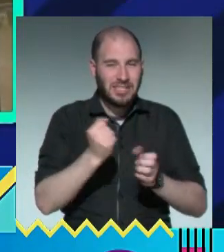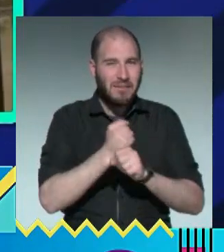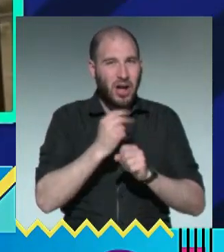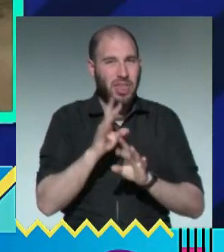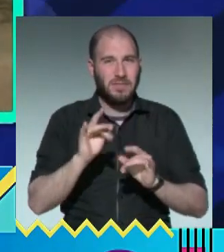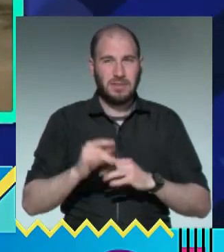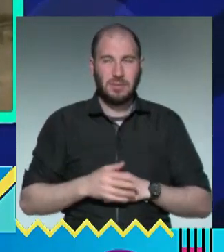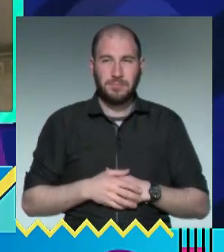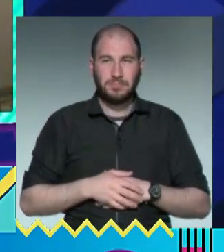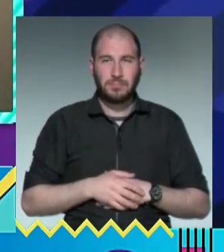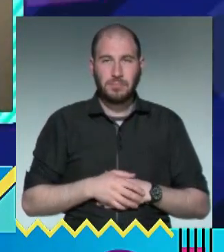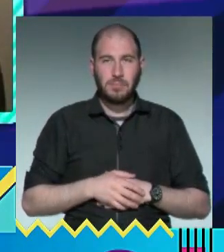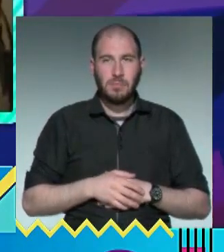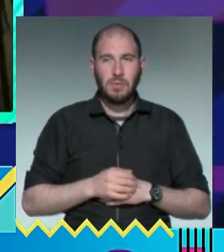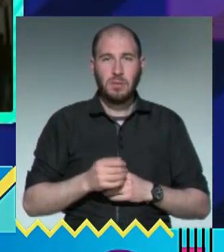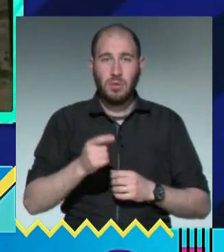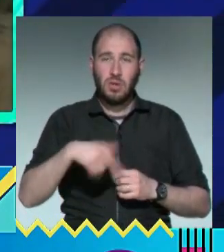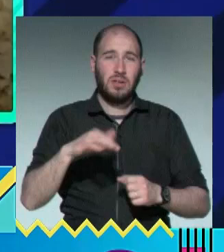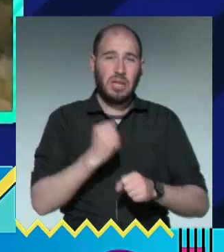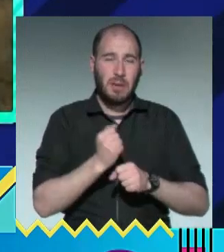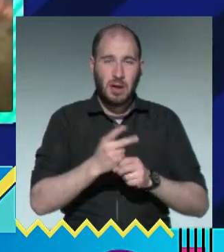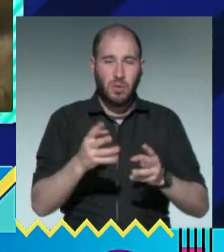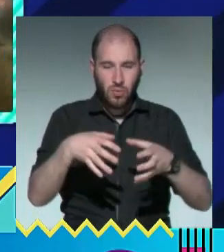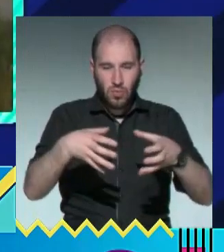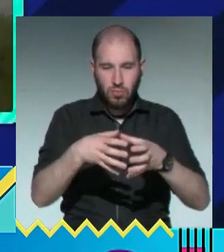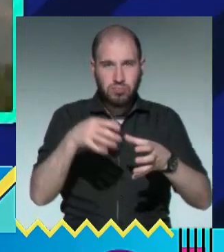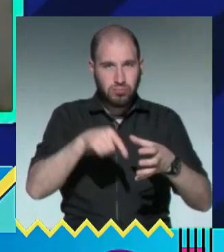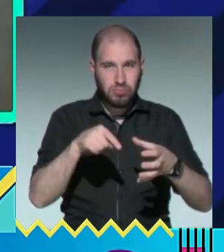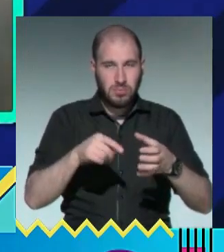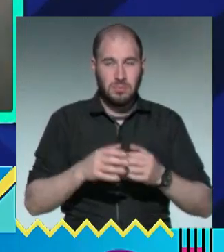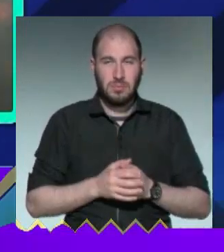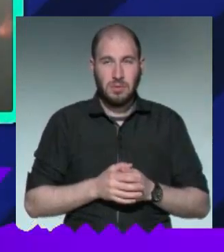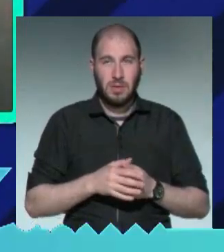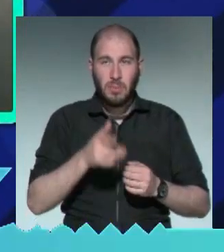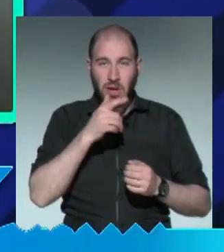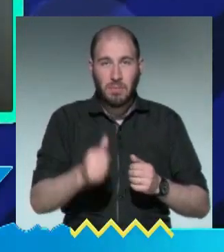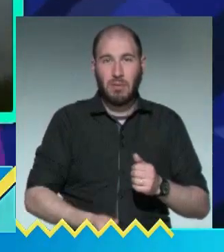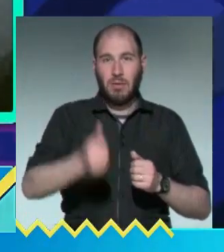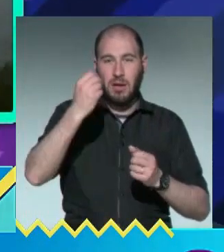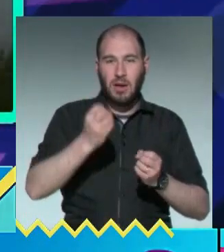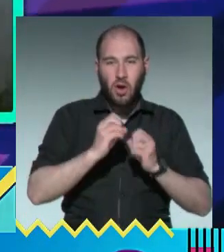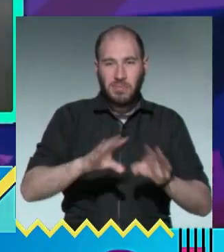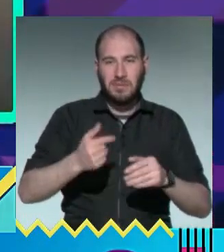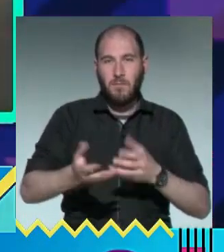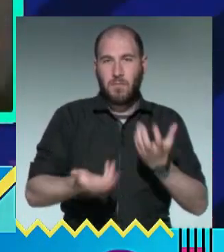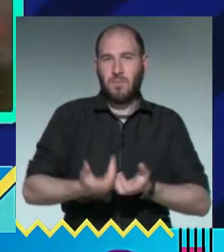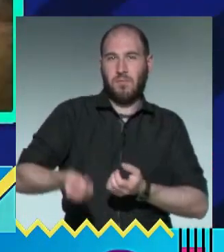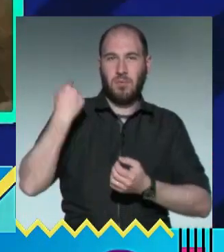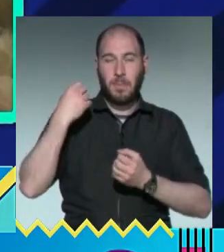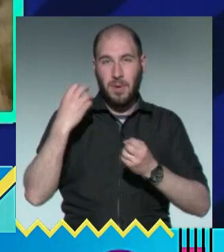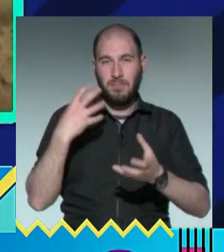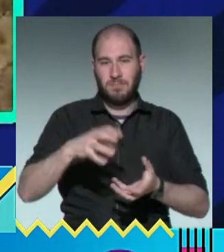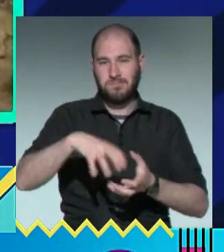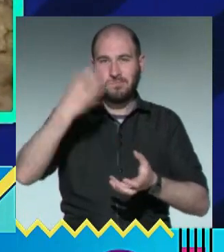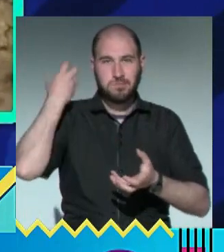¿no? Bien. Porque podemos estar trabajando en un frente y lo tenemos de golpe en nuestra espalda atrás y es por este efecto,